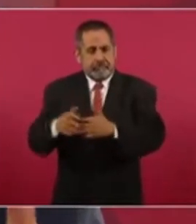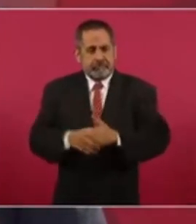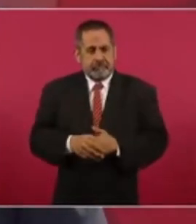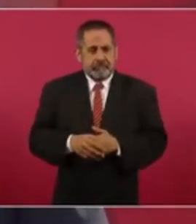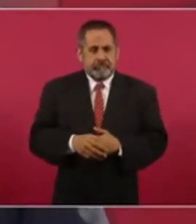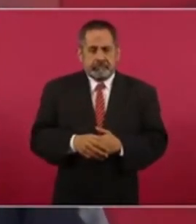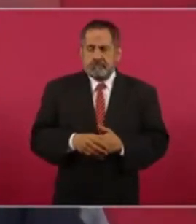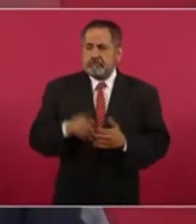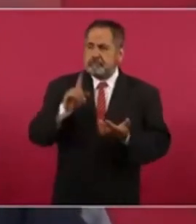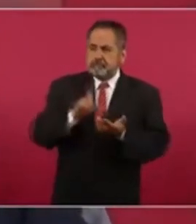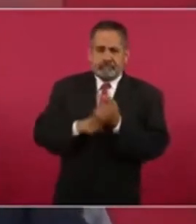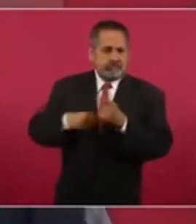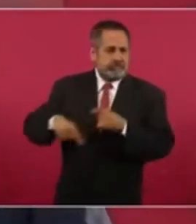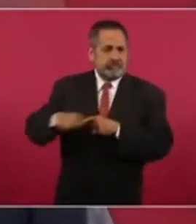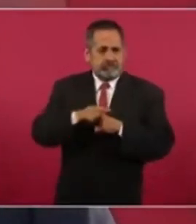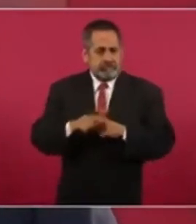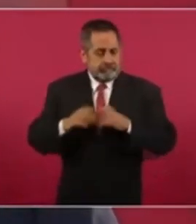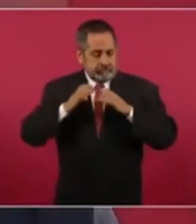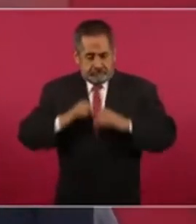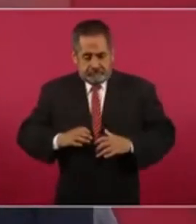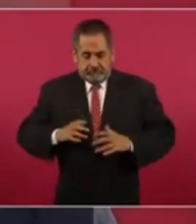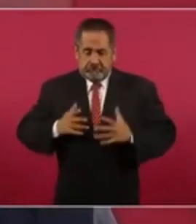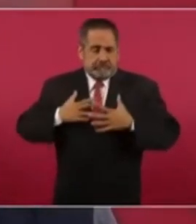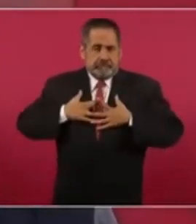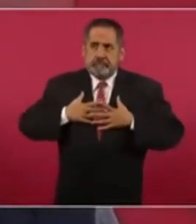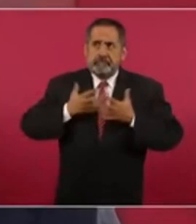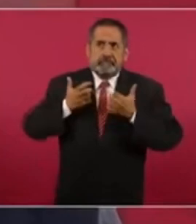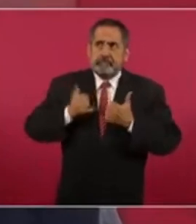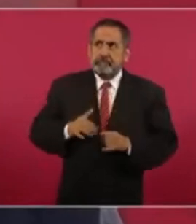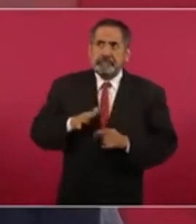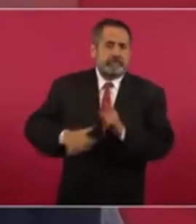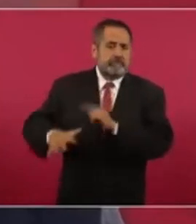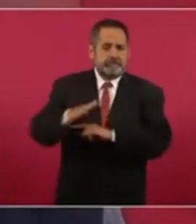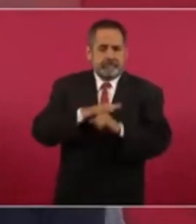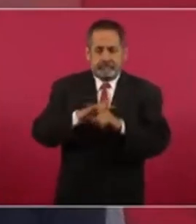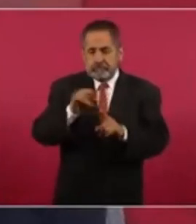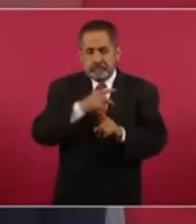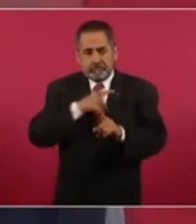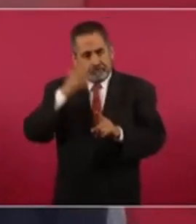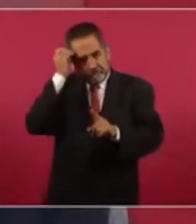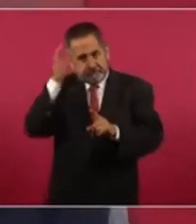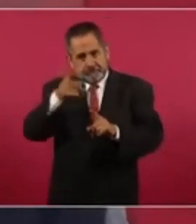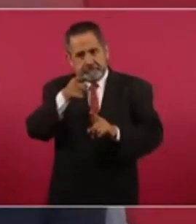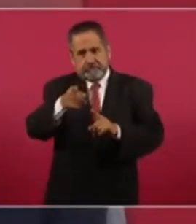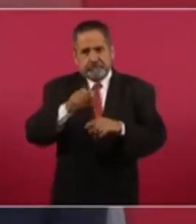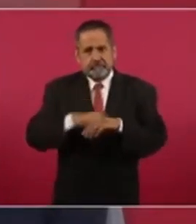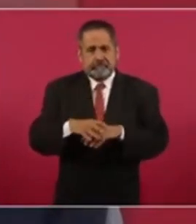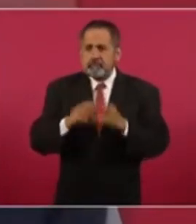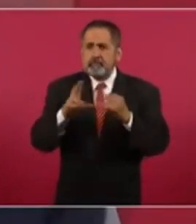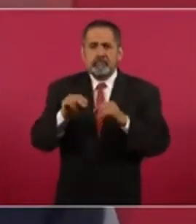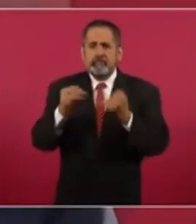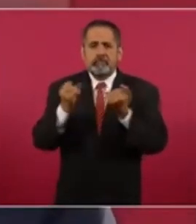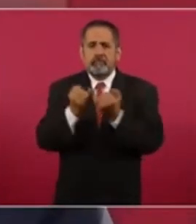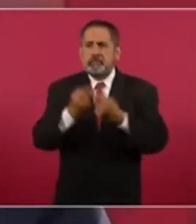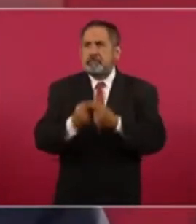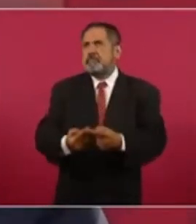el organismo, la naturaleza, no lo olvidemos, ya no es lo mismo.